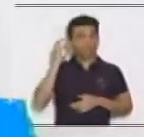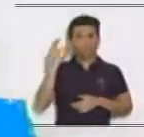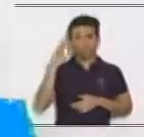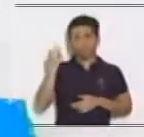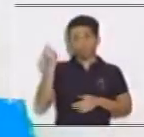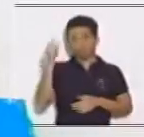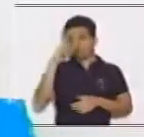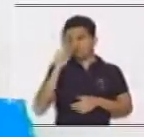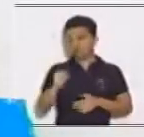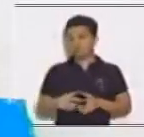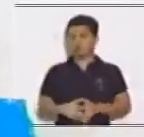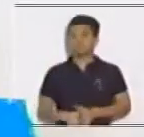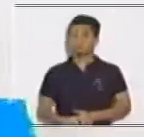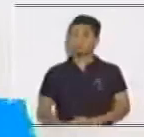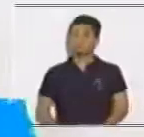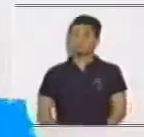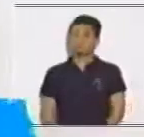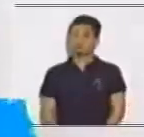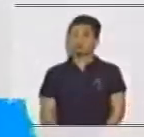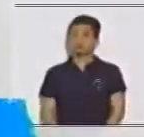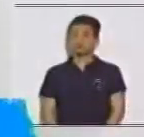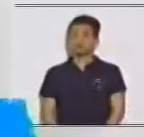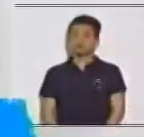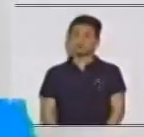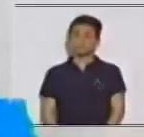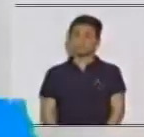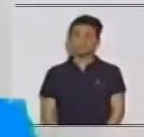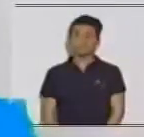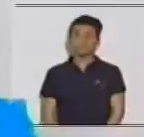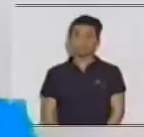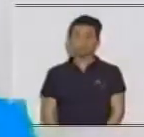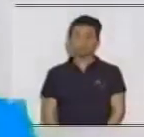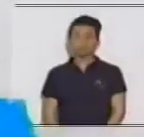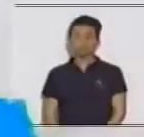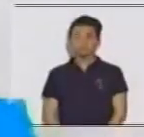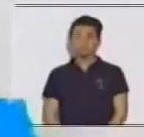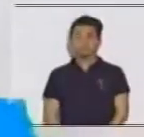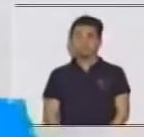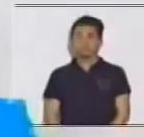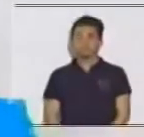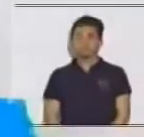El teorema de Pitágoras, como ustedes ya bien saben, lo podemos